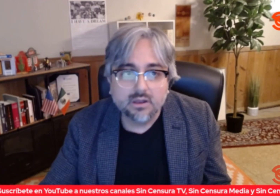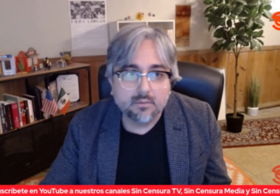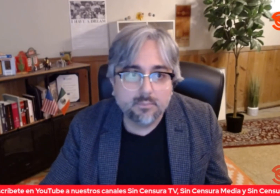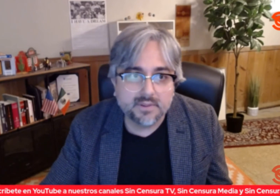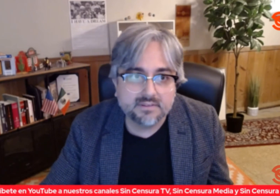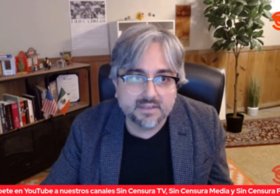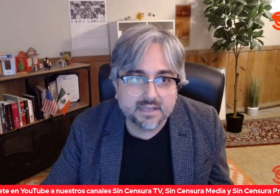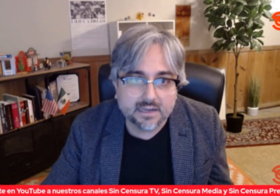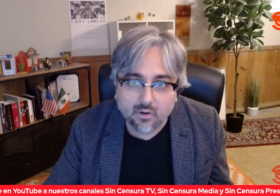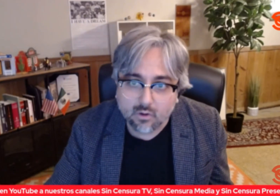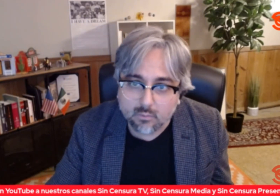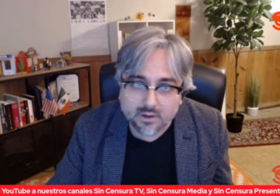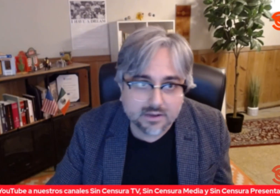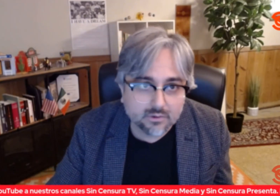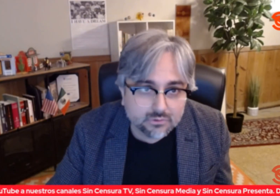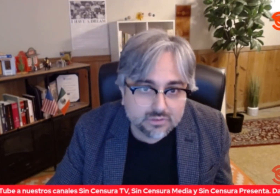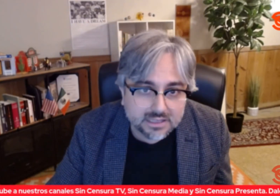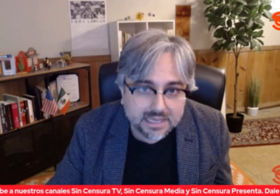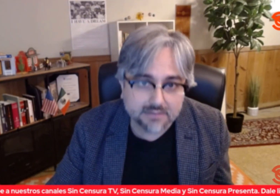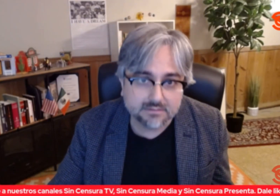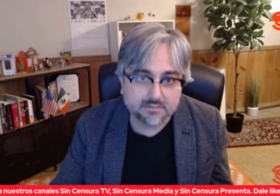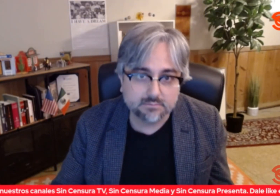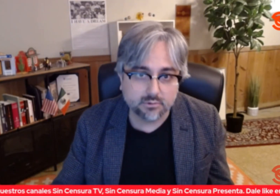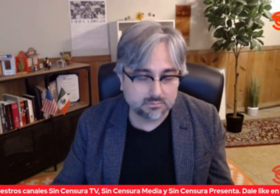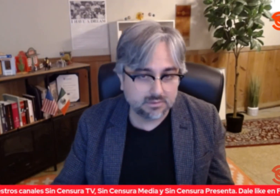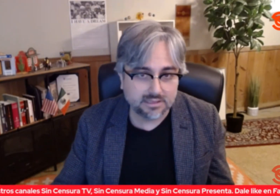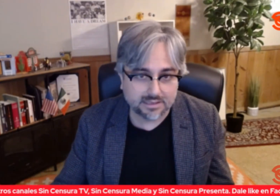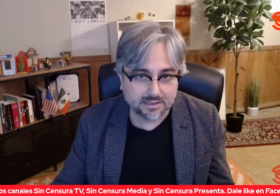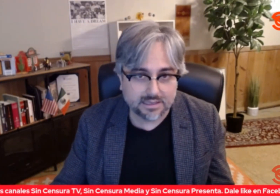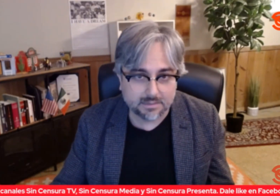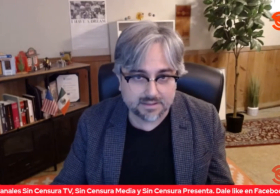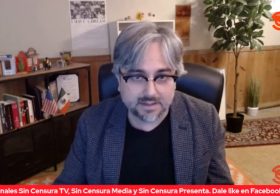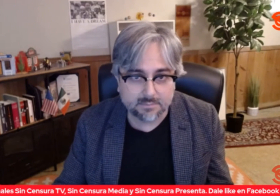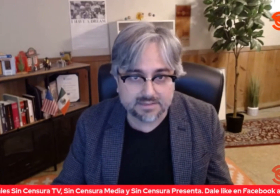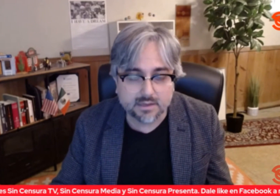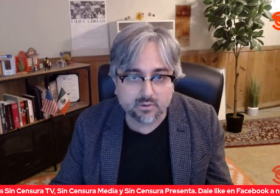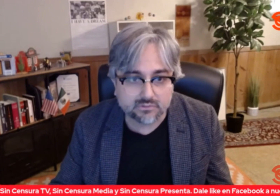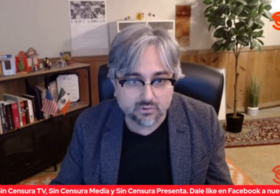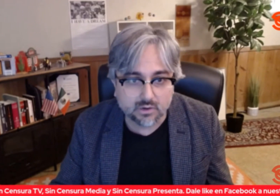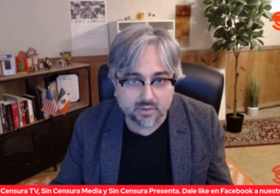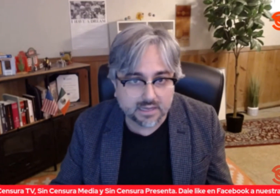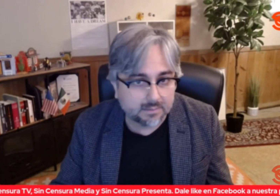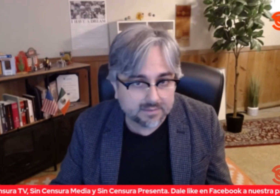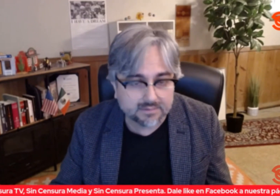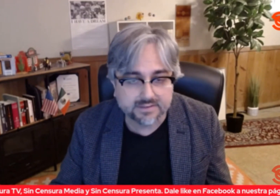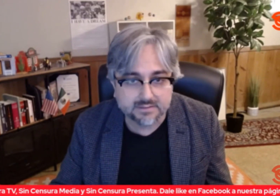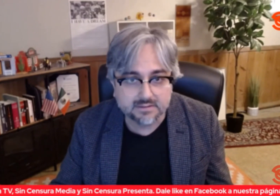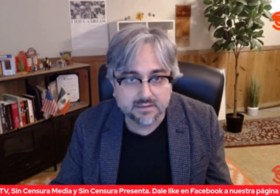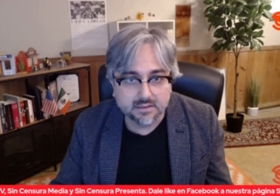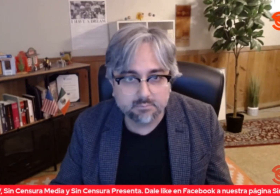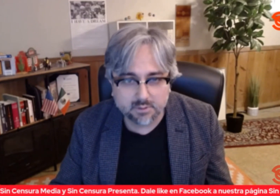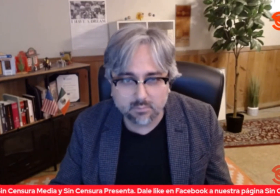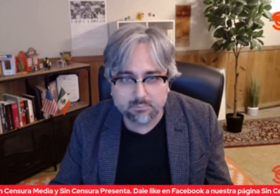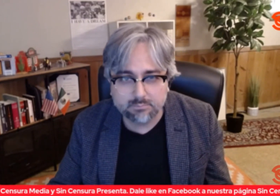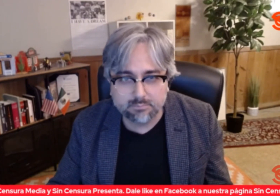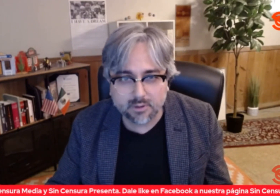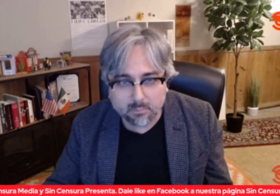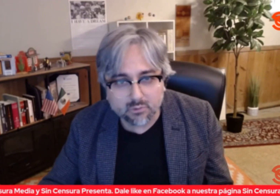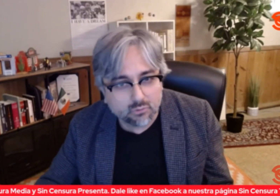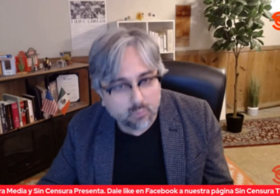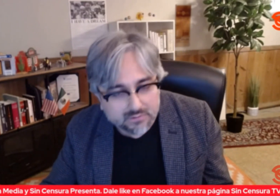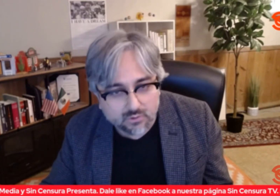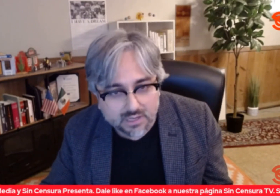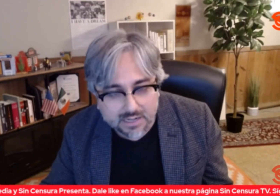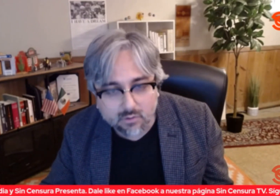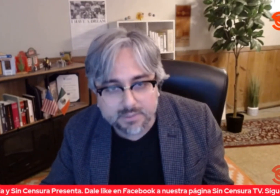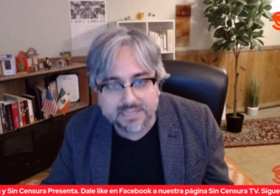supuesto. Puede ser que no comulgue con sus ideas y que verdaderamente cuestione lo que acaba de hacer, pero